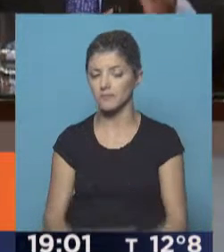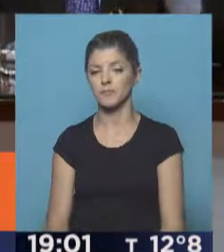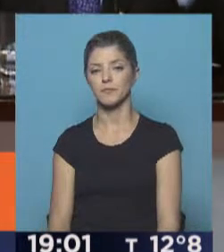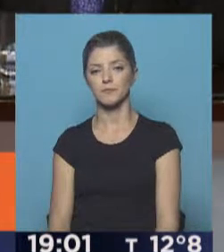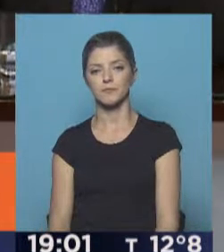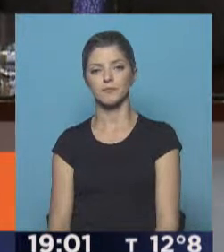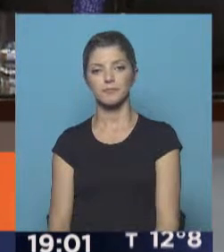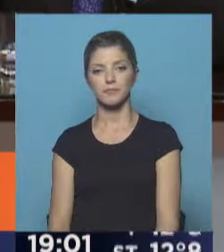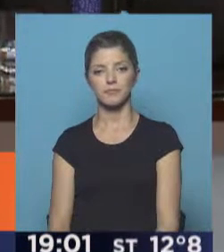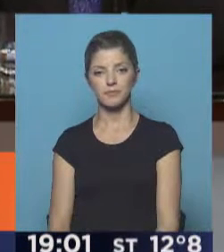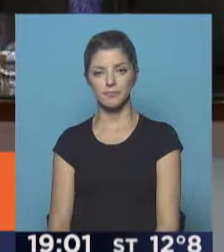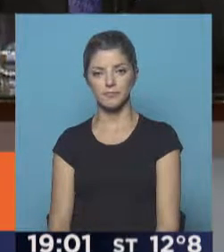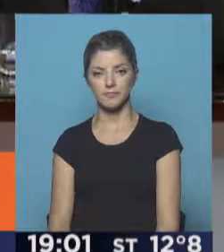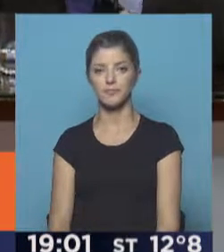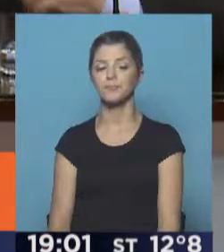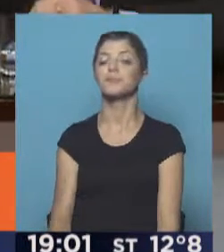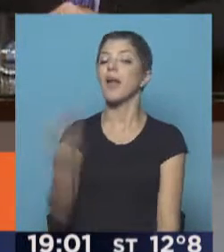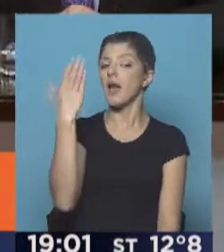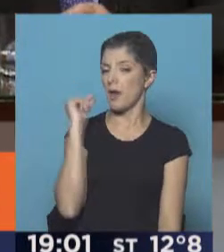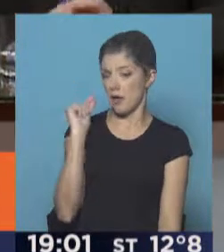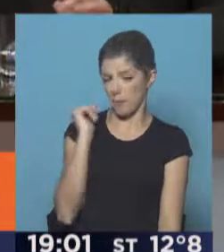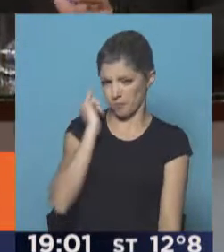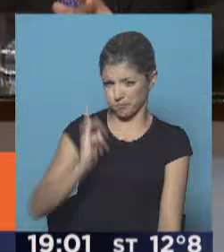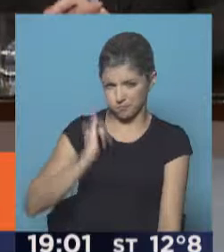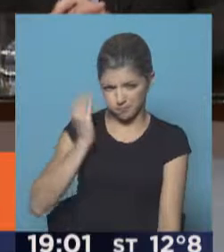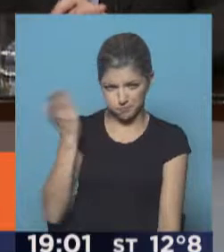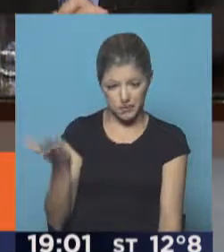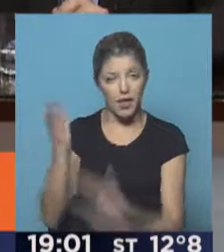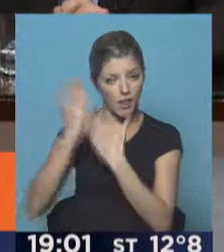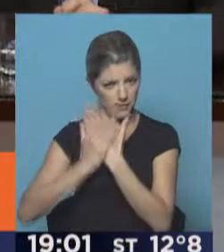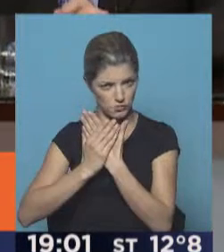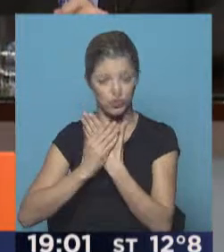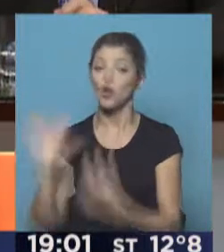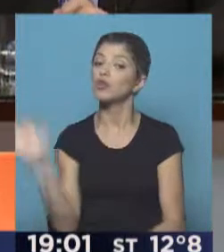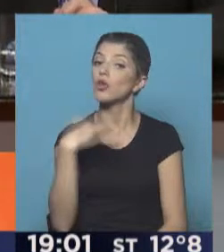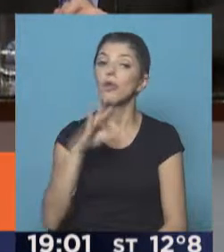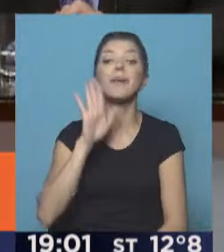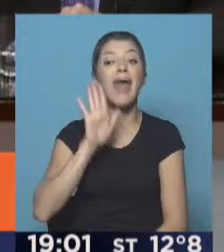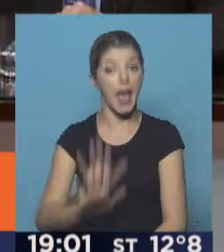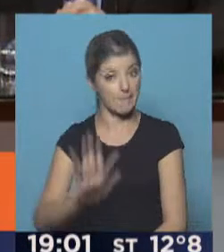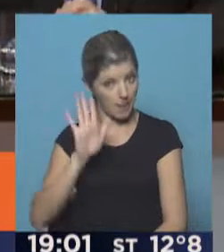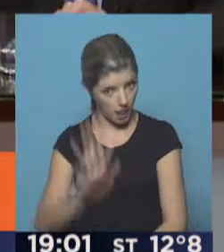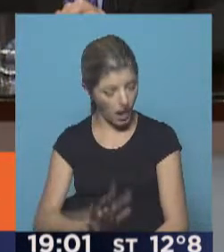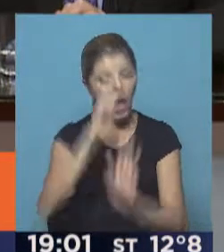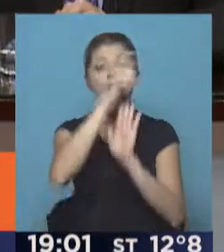dijo recién el ministro, todos van a tener que esperar una nueva